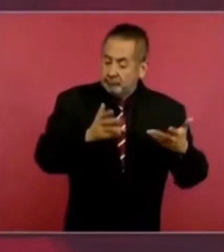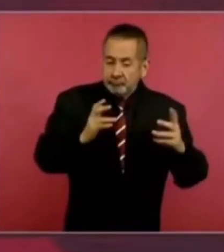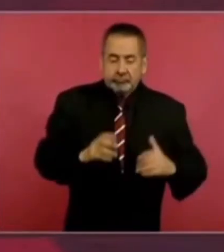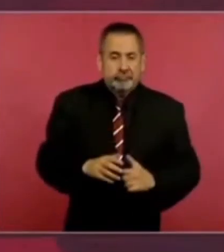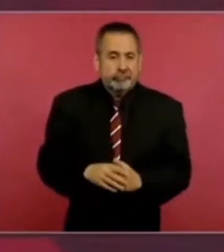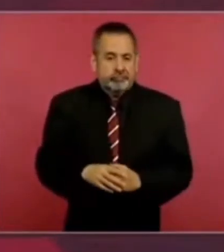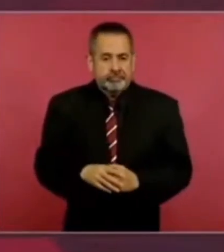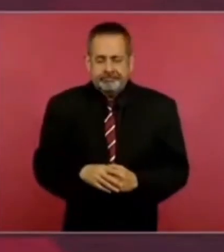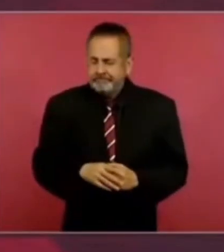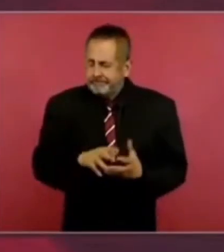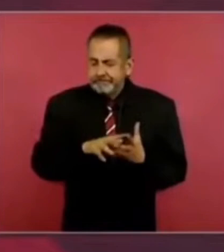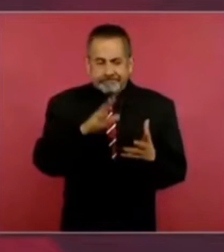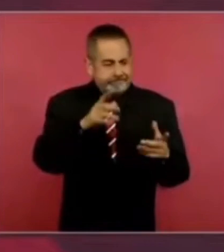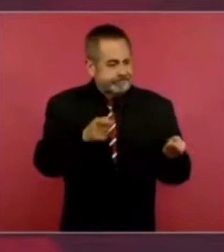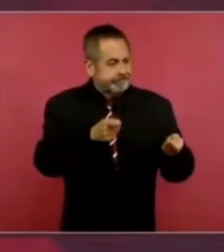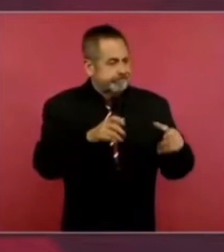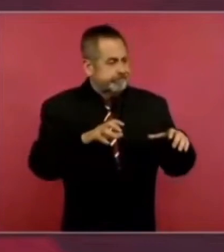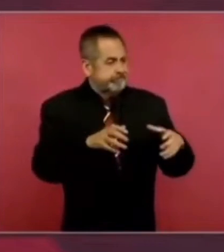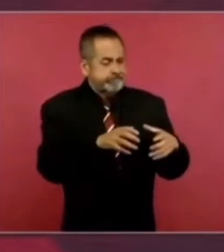casi absoluto.